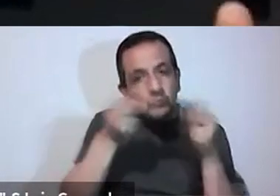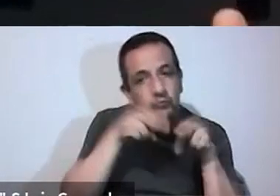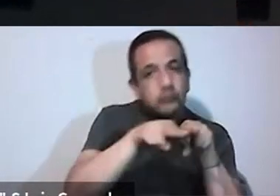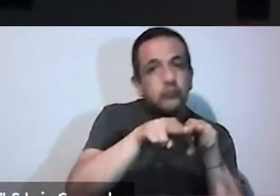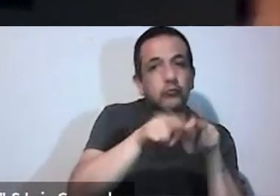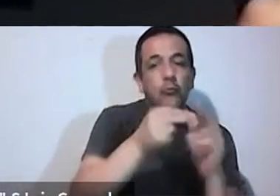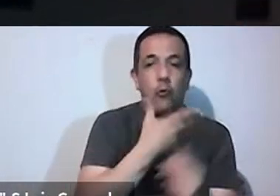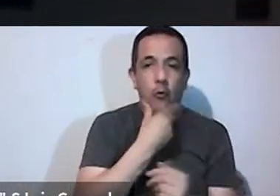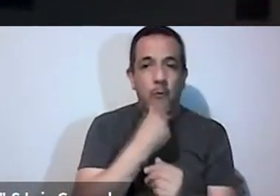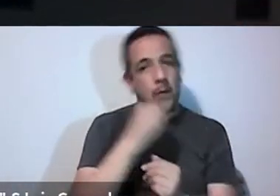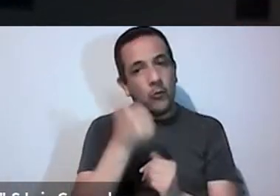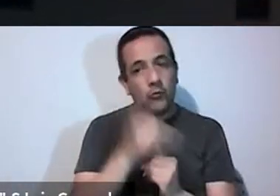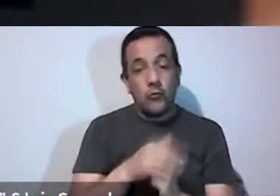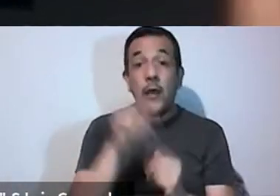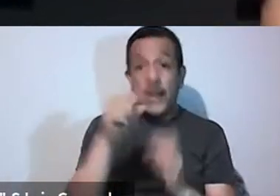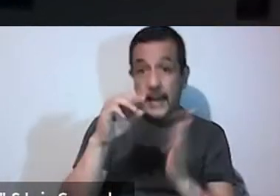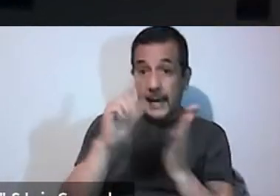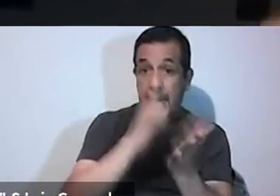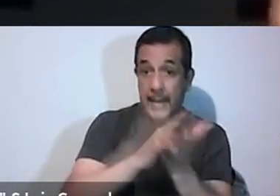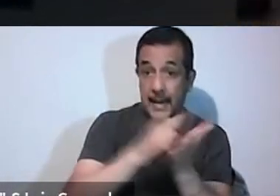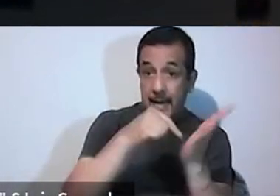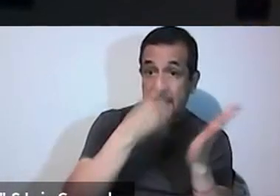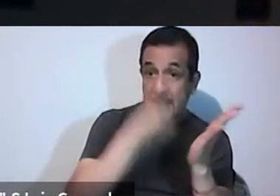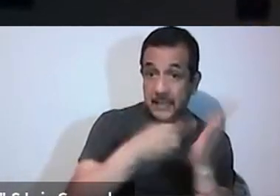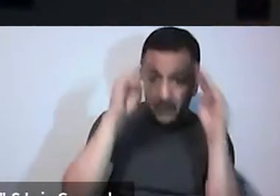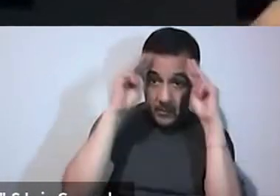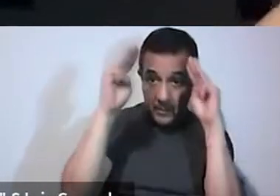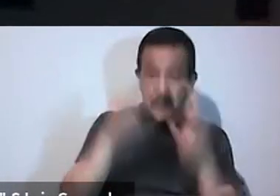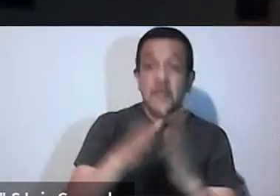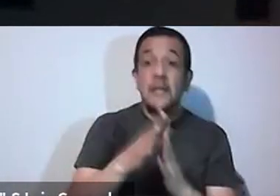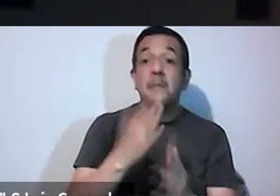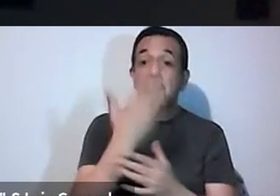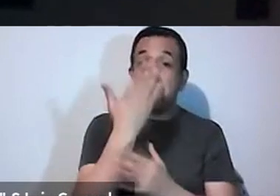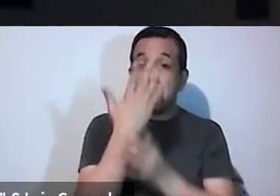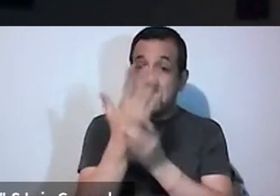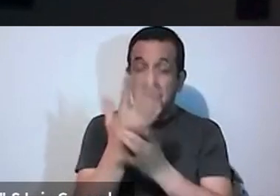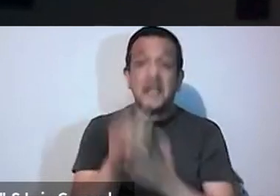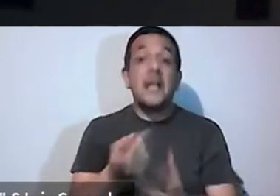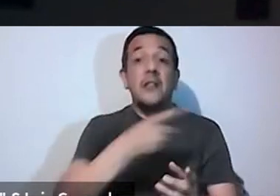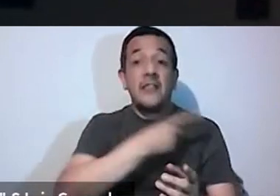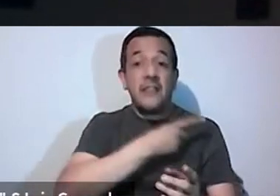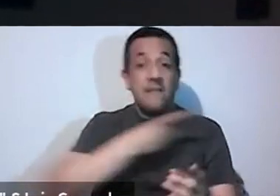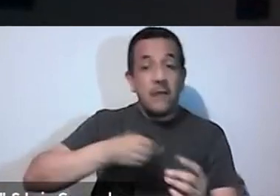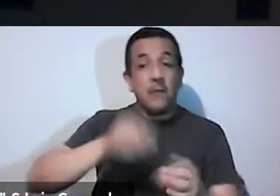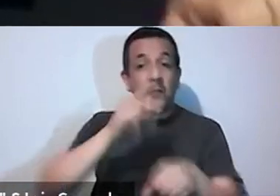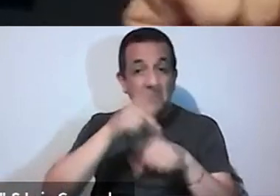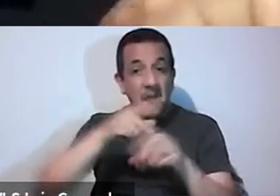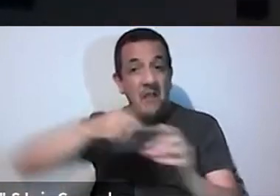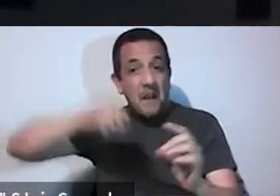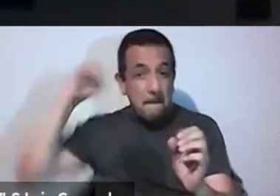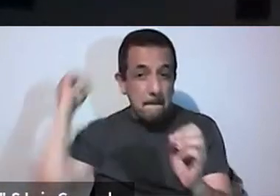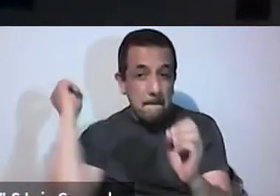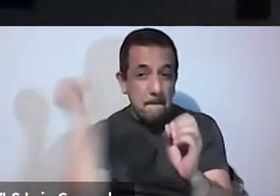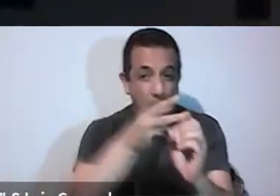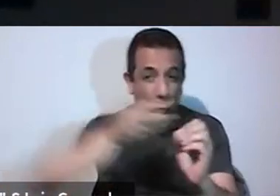la ley, Moisés nos ordena apedrear a estas mujeres.